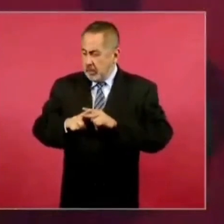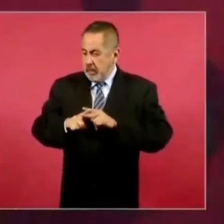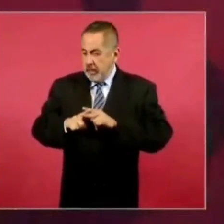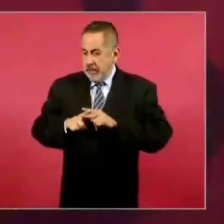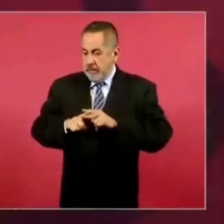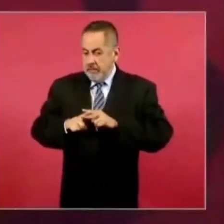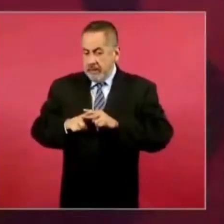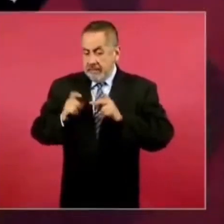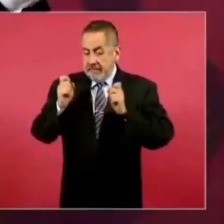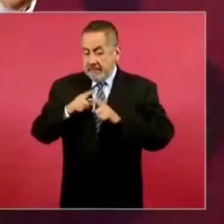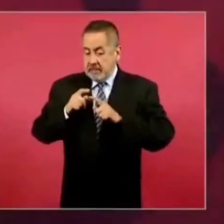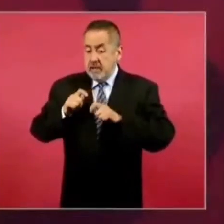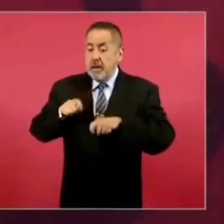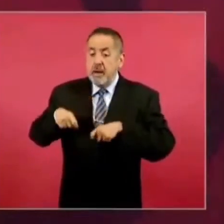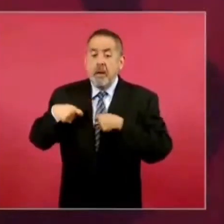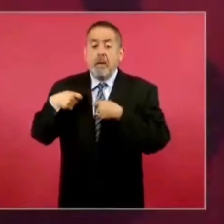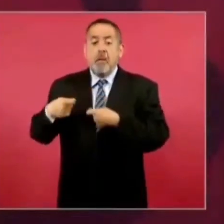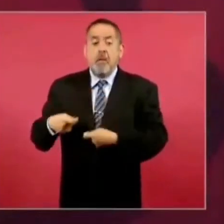al